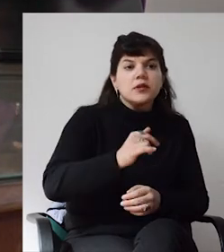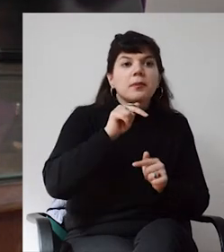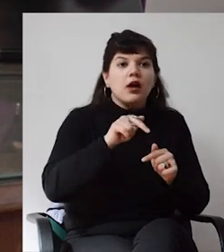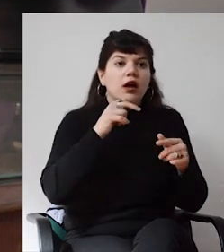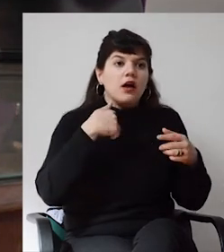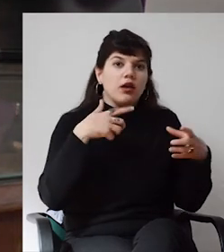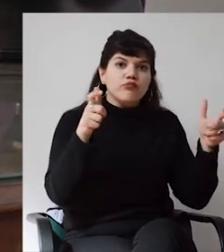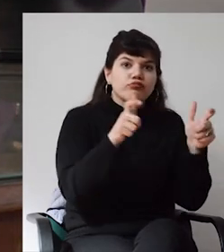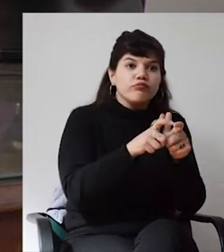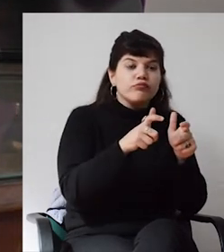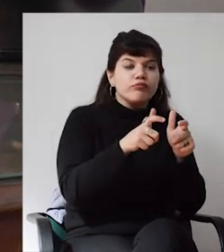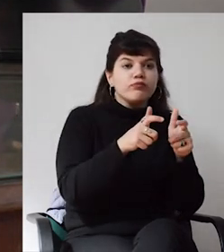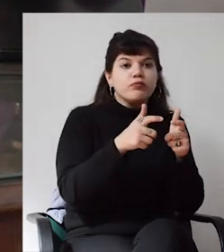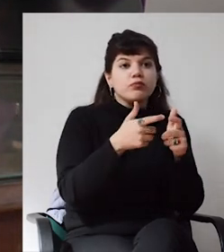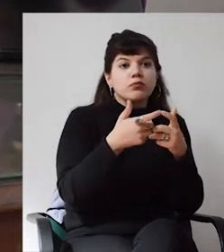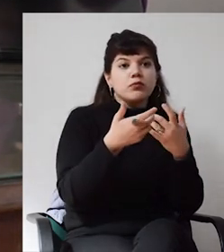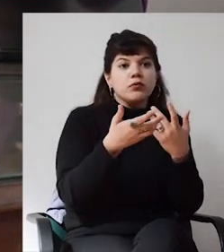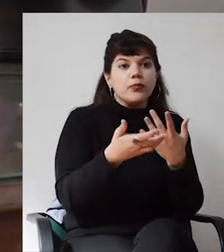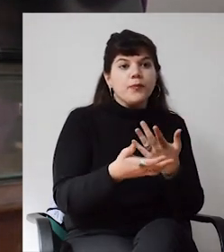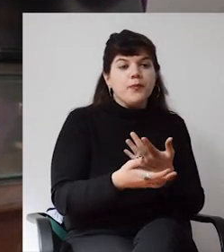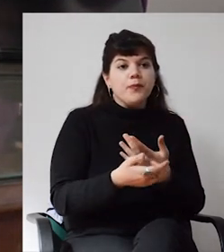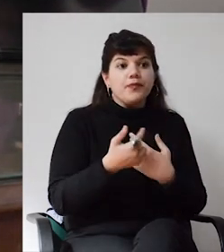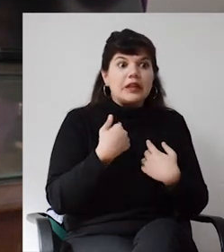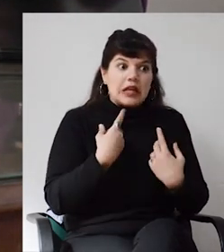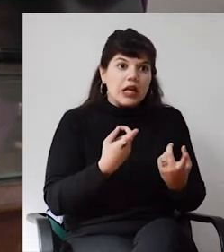participamos de una concepción por la cual